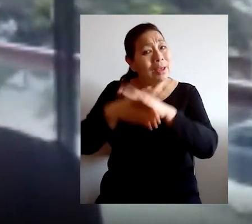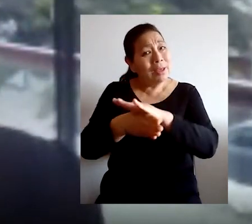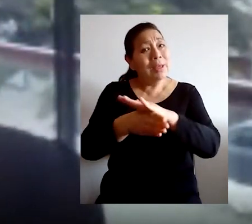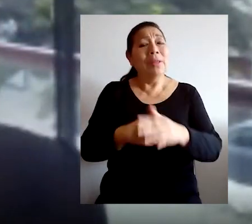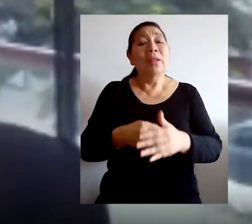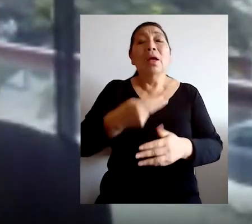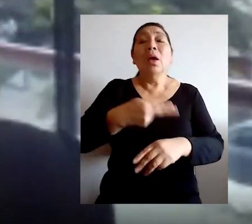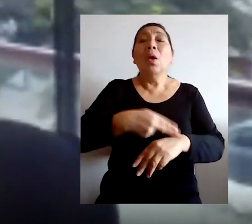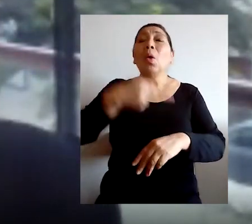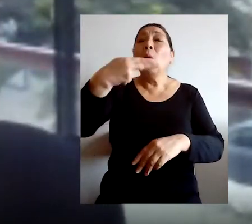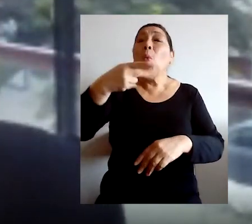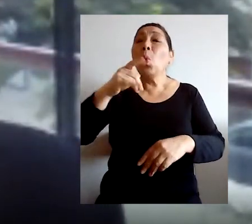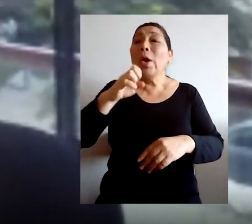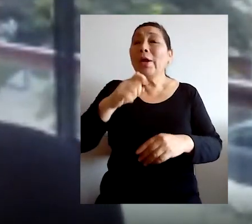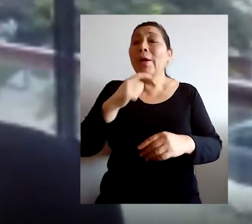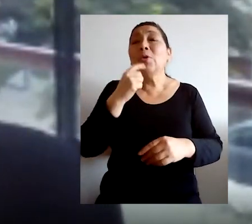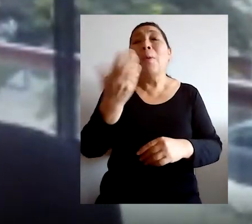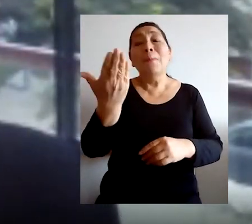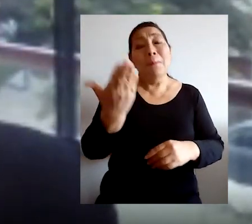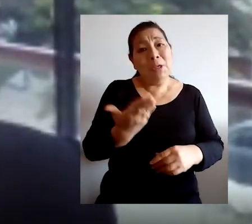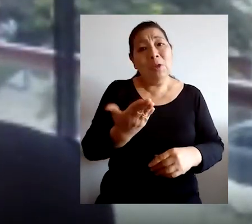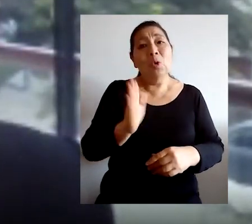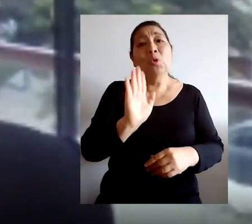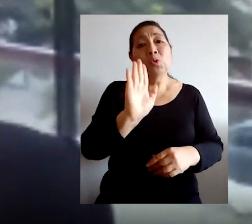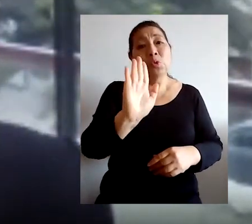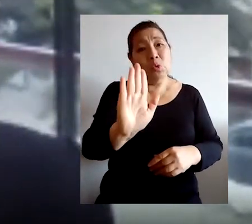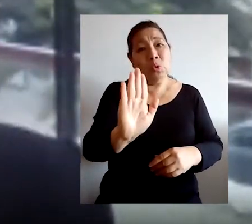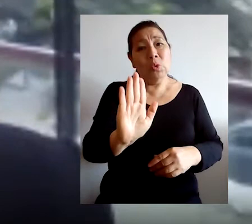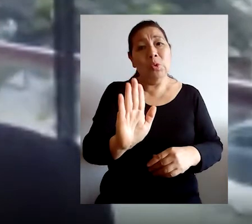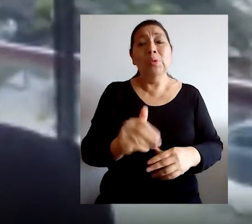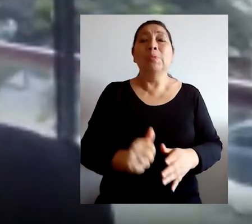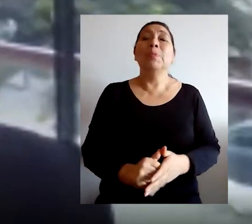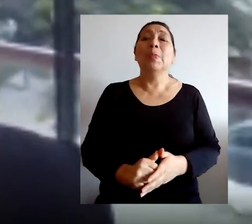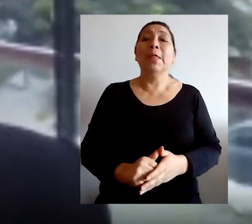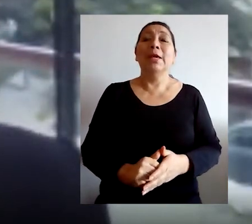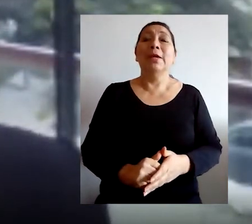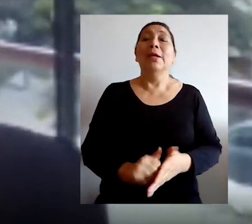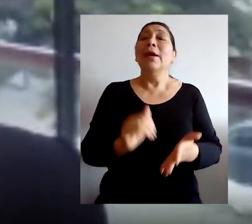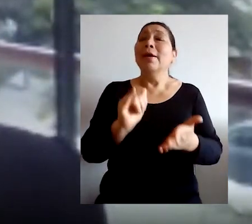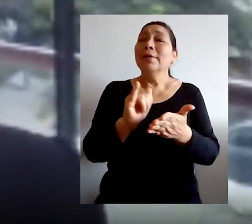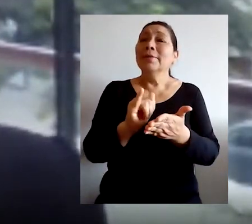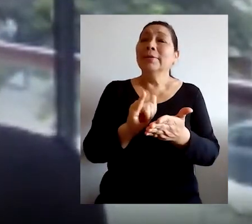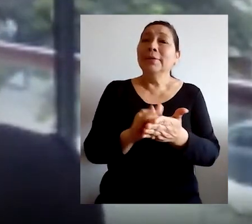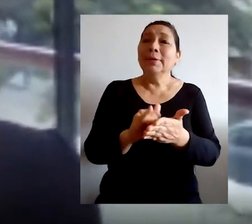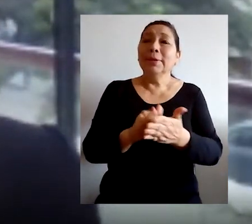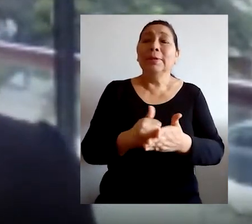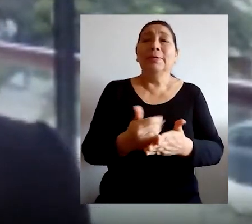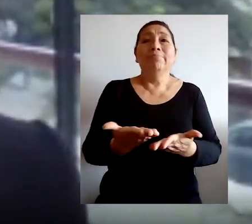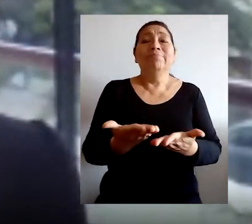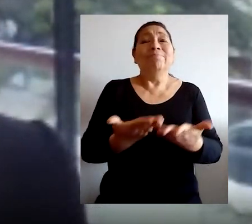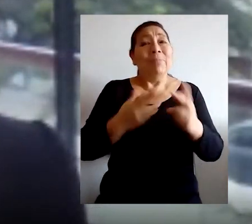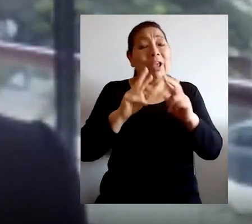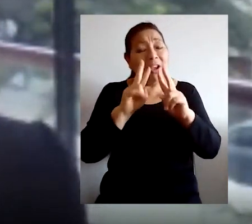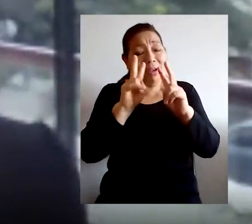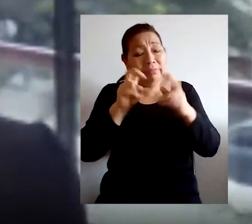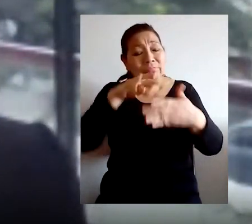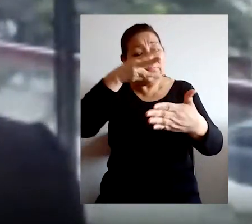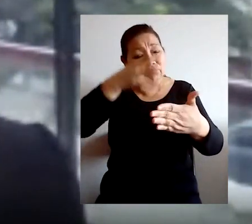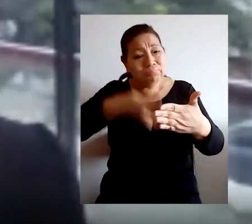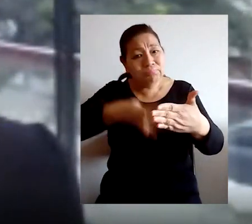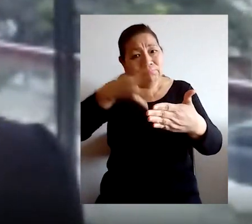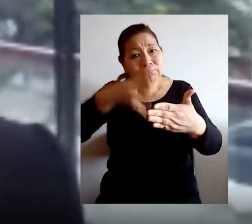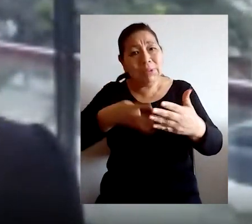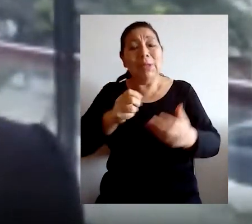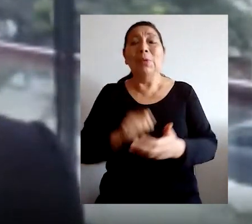Huaraz. Solicito a su presidenta, en consecuencia, que se evalúe adecuadamente